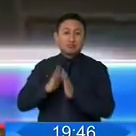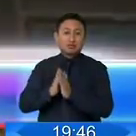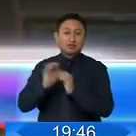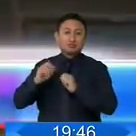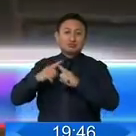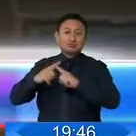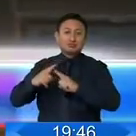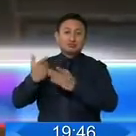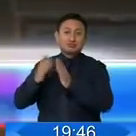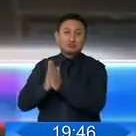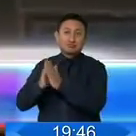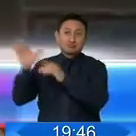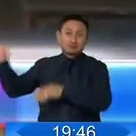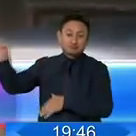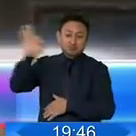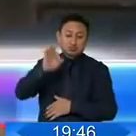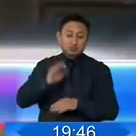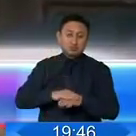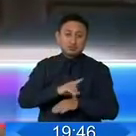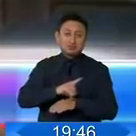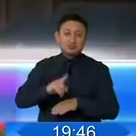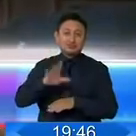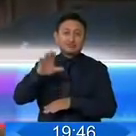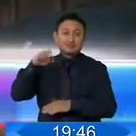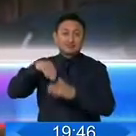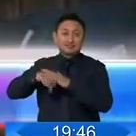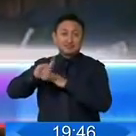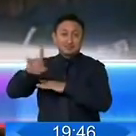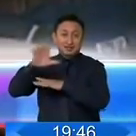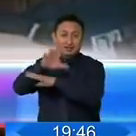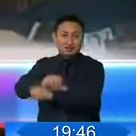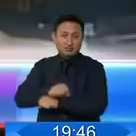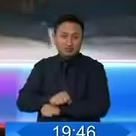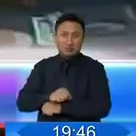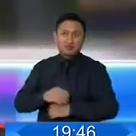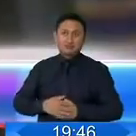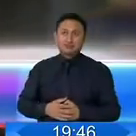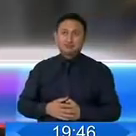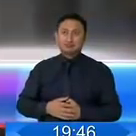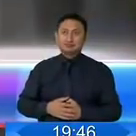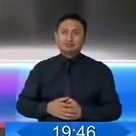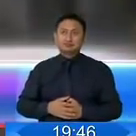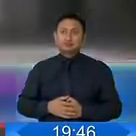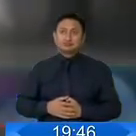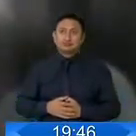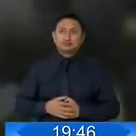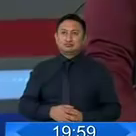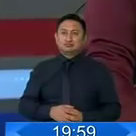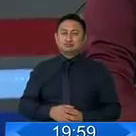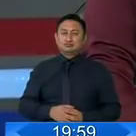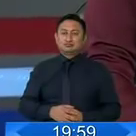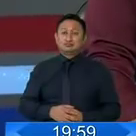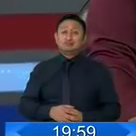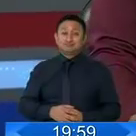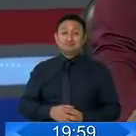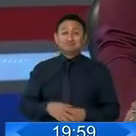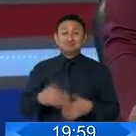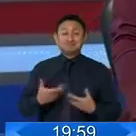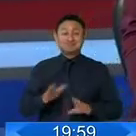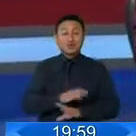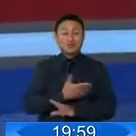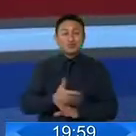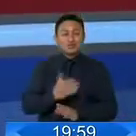del exministro luego de ser arrestado en ese país sudamericano, informó Carolina Basante. Y con música